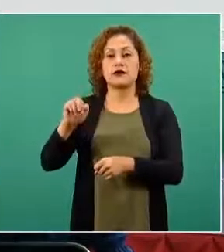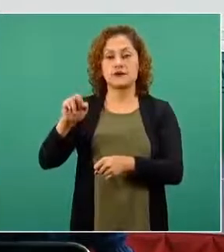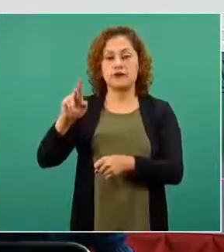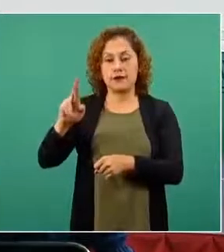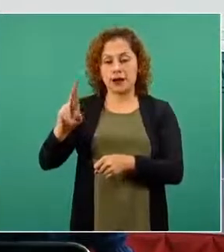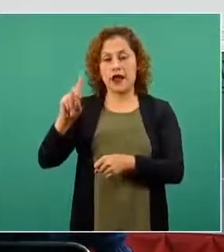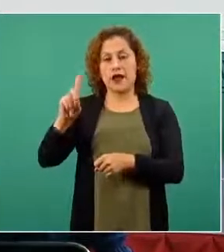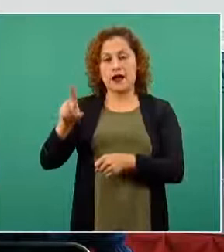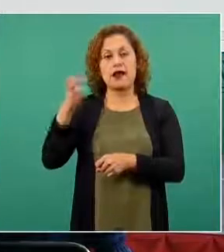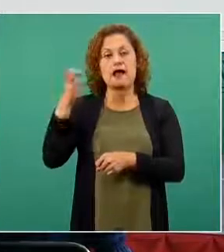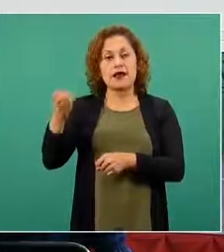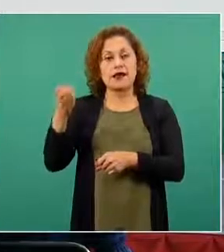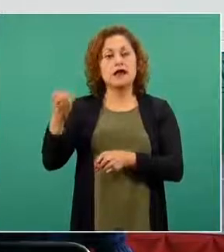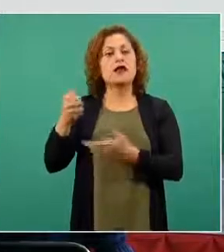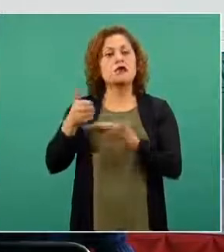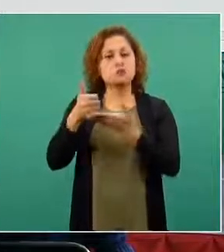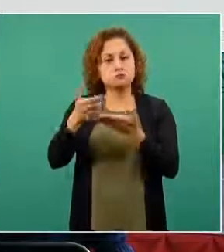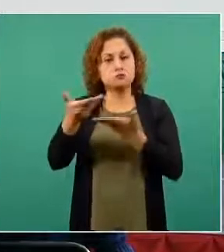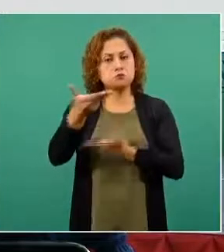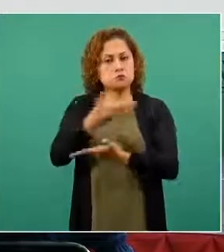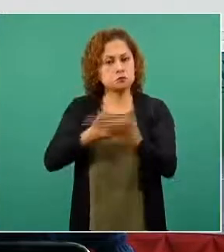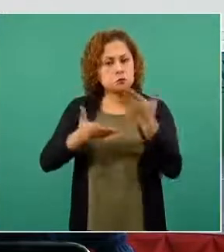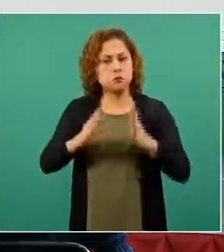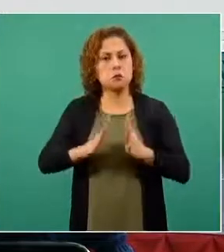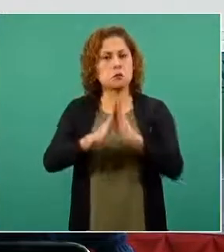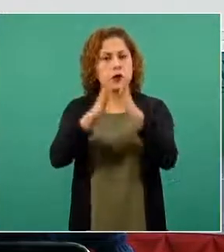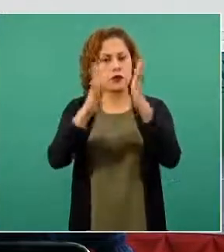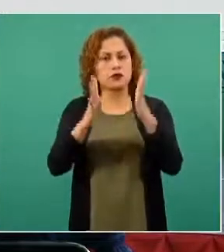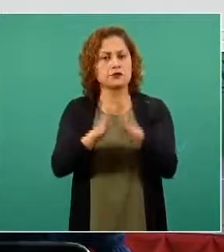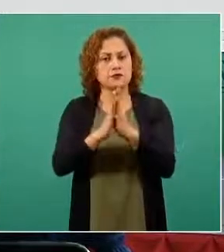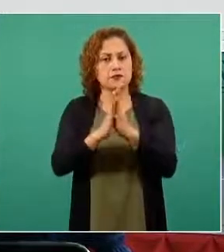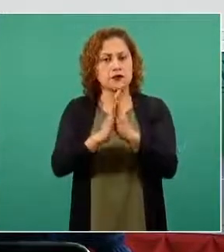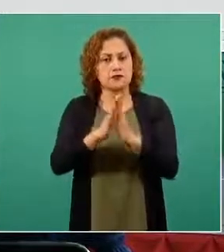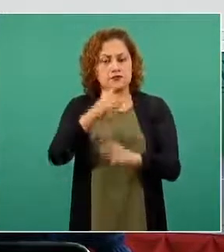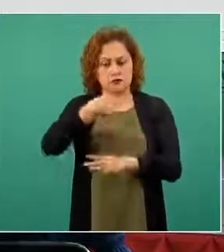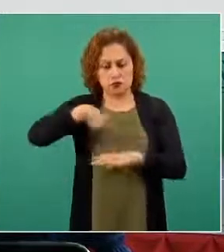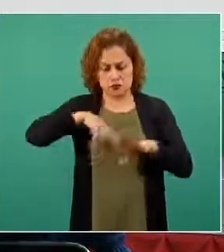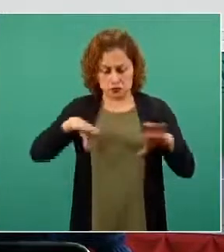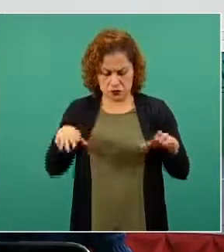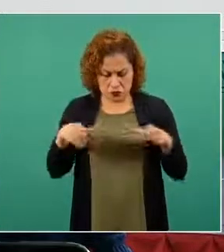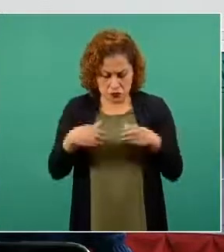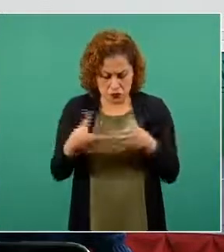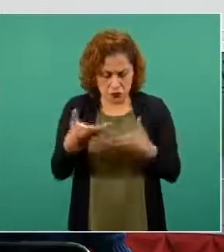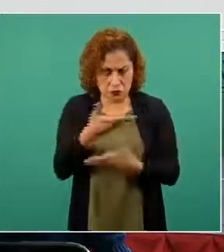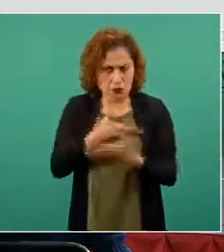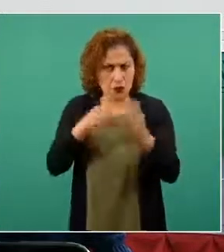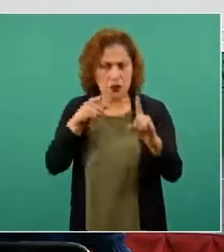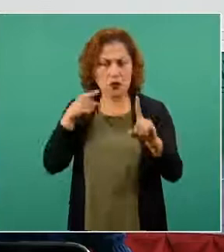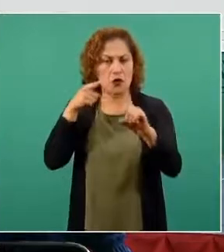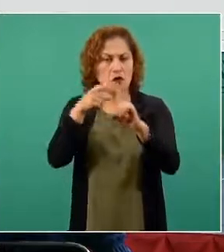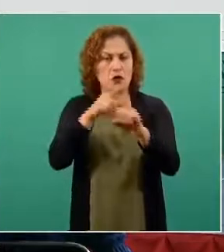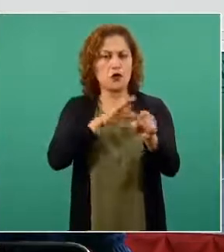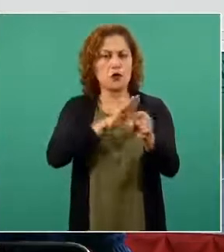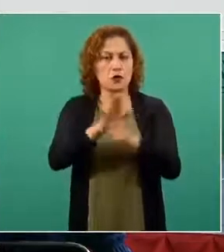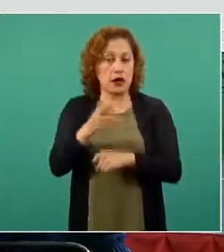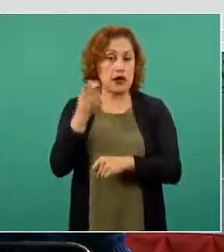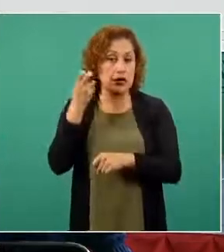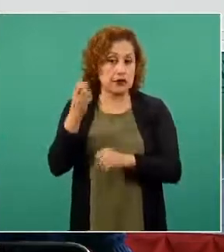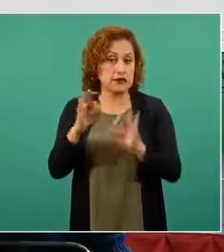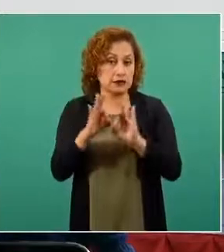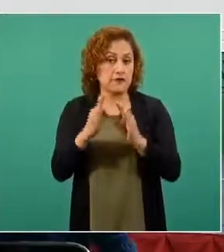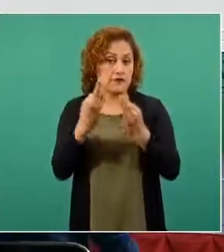activa, ayudándonos a facilitar esta serie de cosas. ¿Qué fue lo que logramos en esto? Este es un modelo híbrido, en donde,